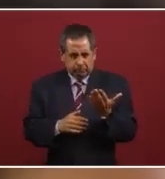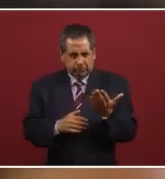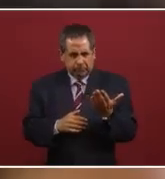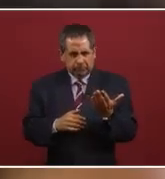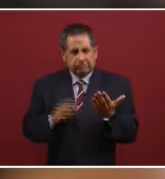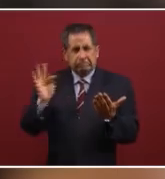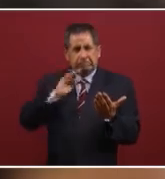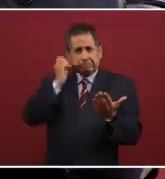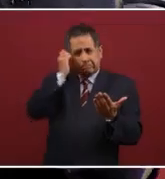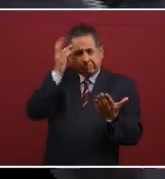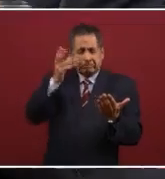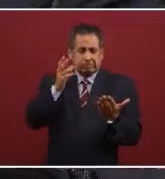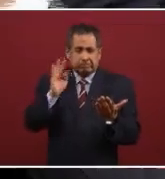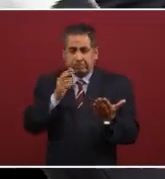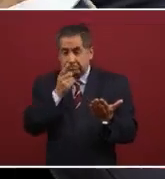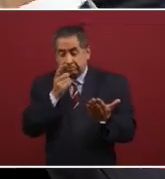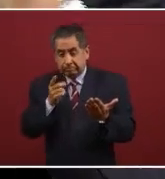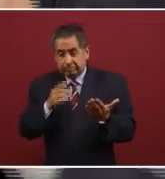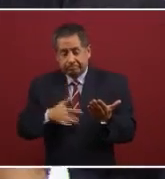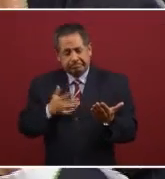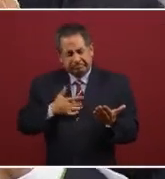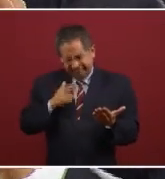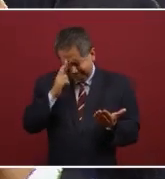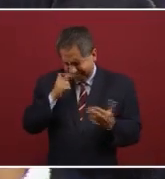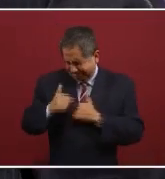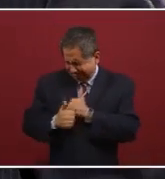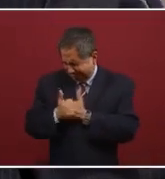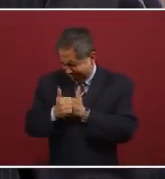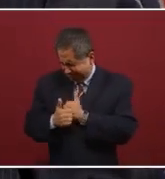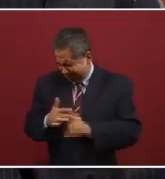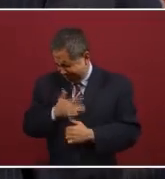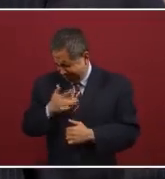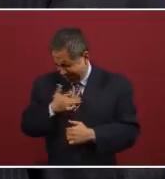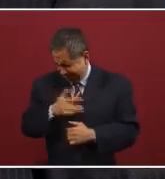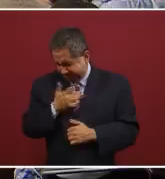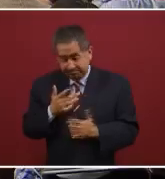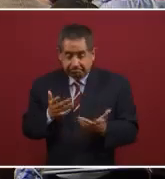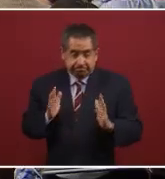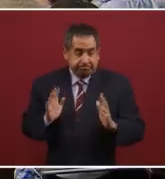lo haya dicho, me estoy